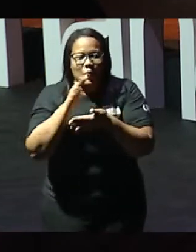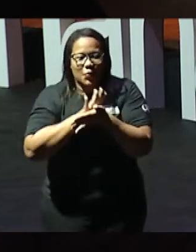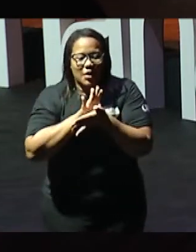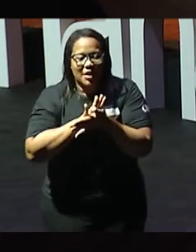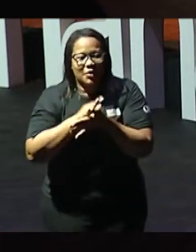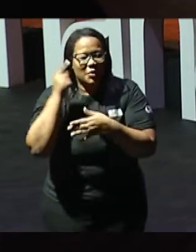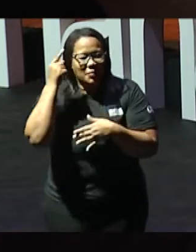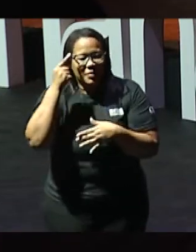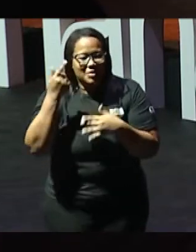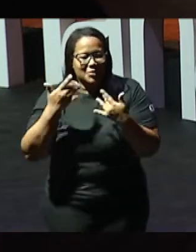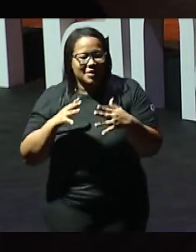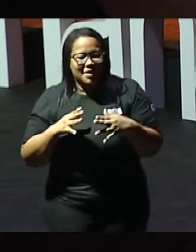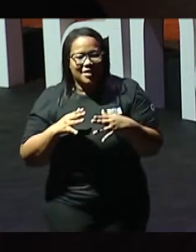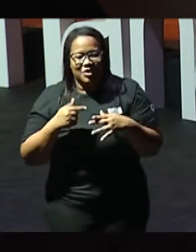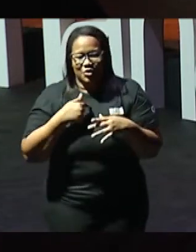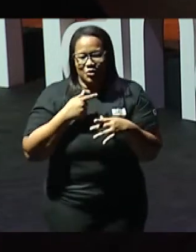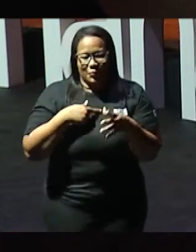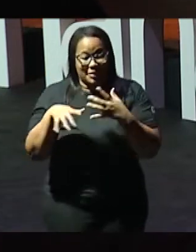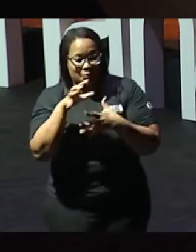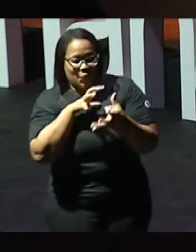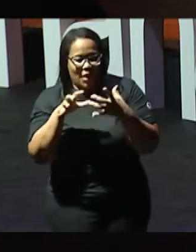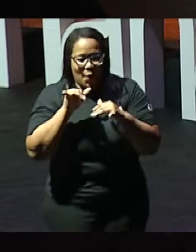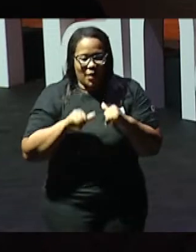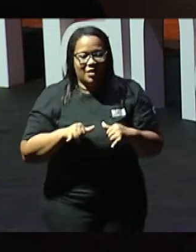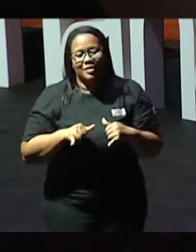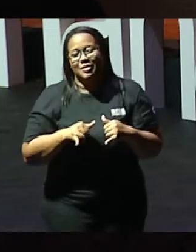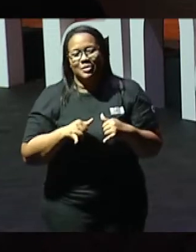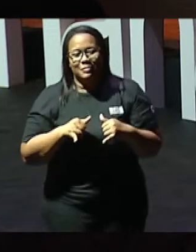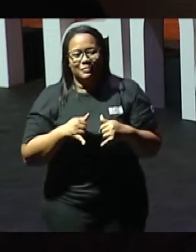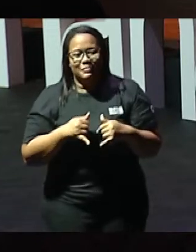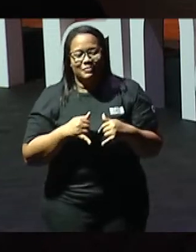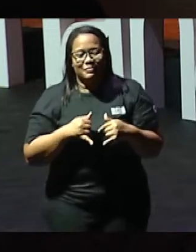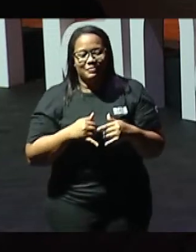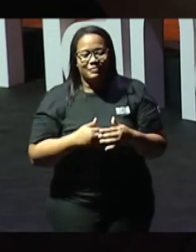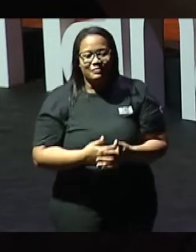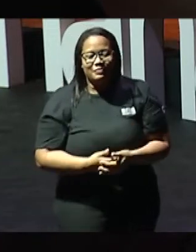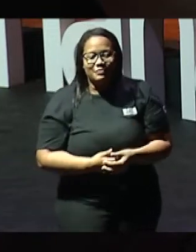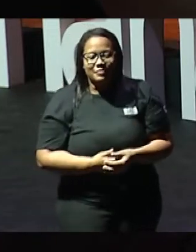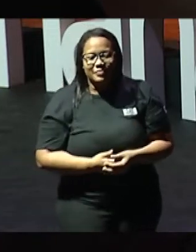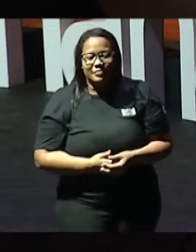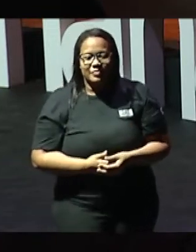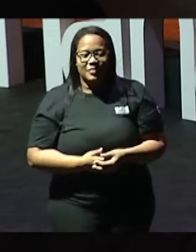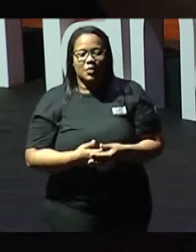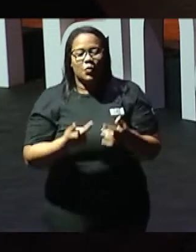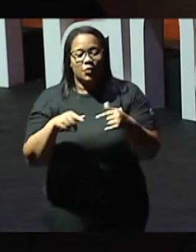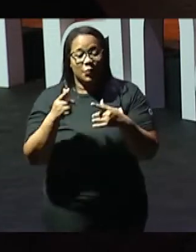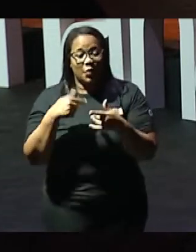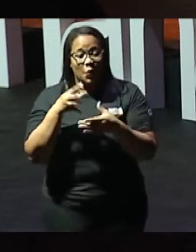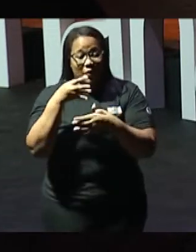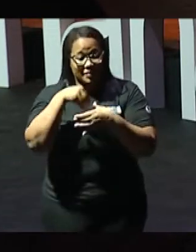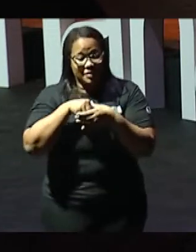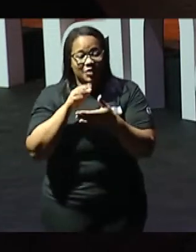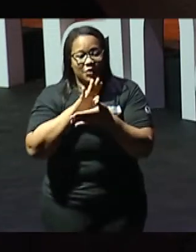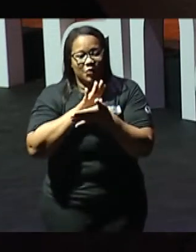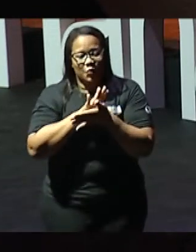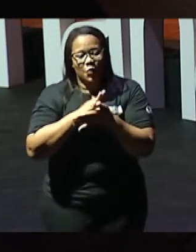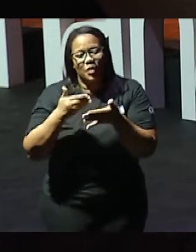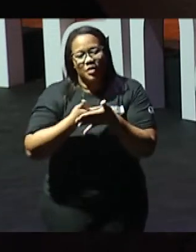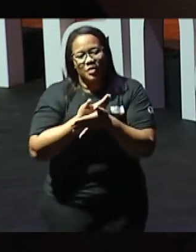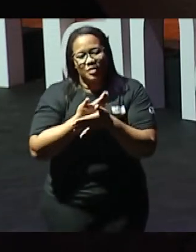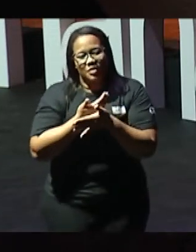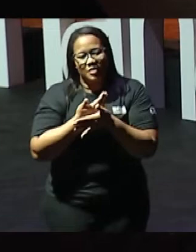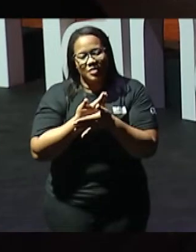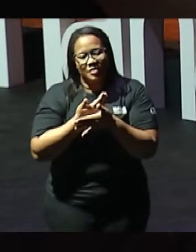cuando yo llego a este colegio me dicen mi primera no voten mamá